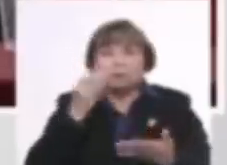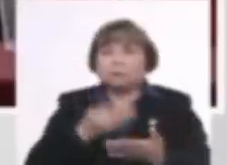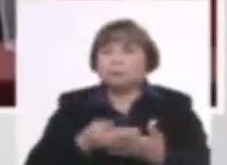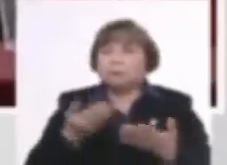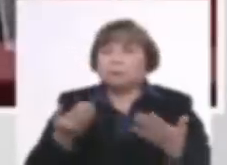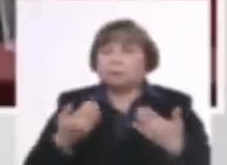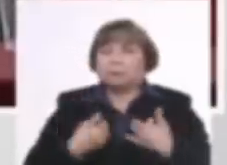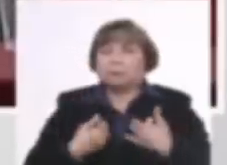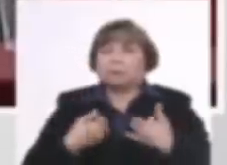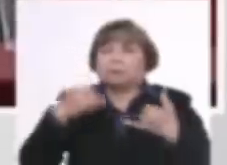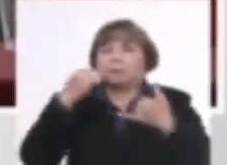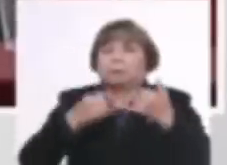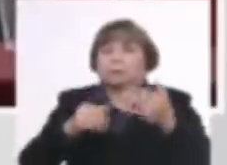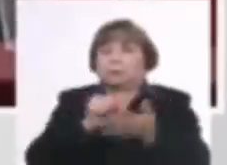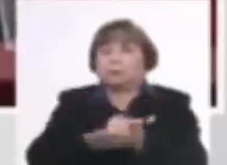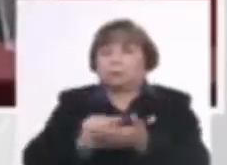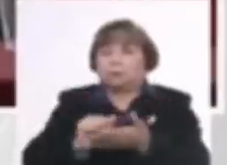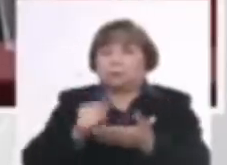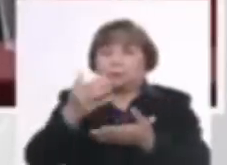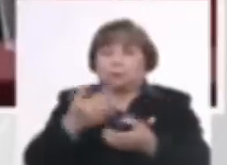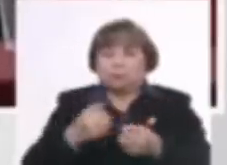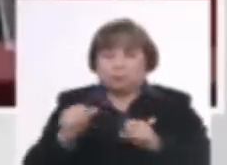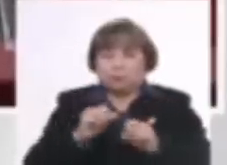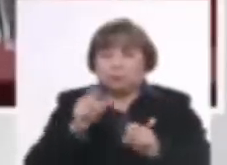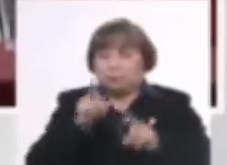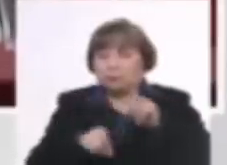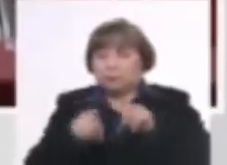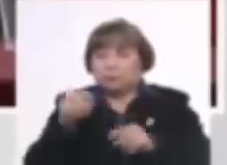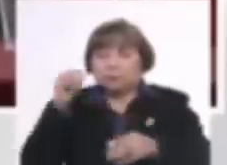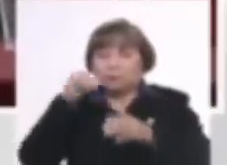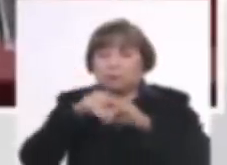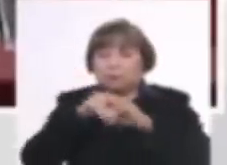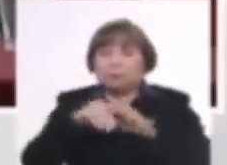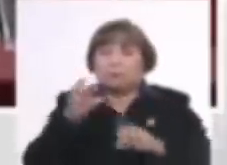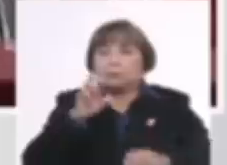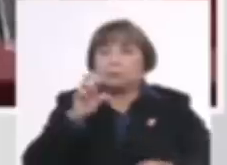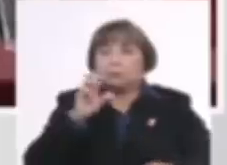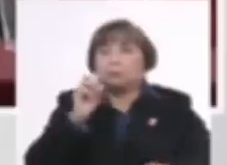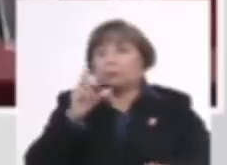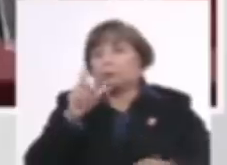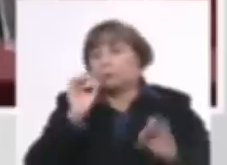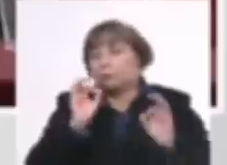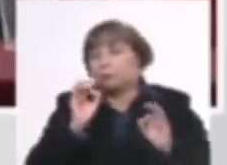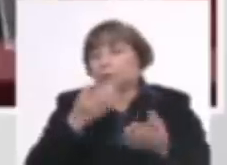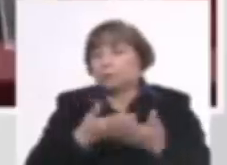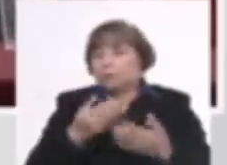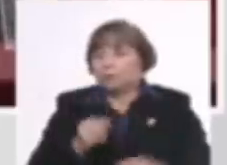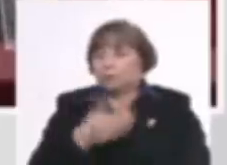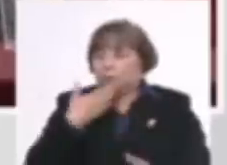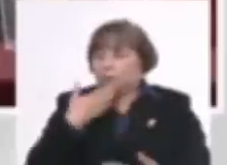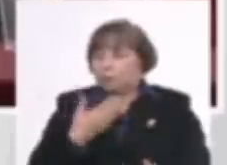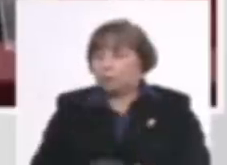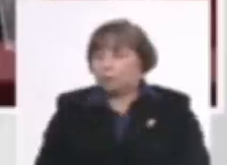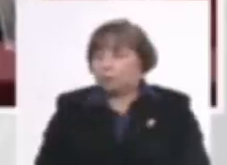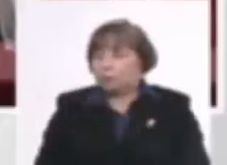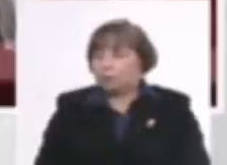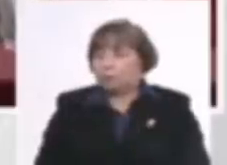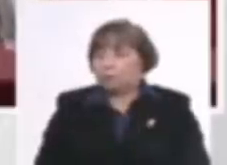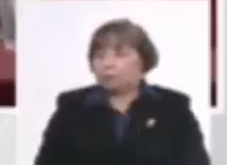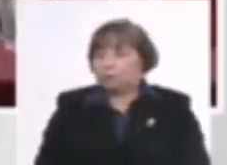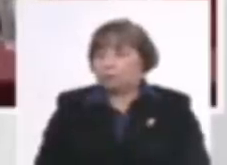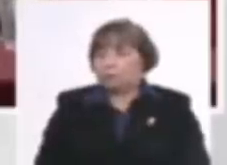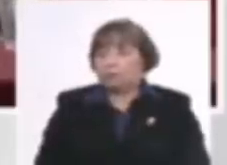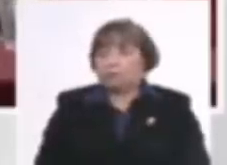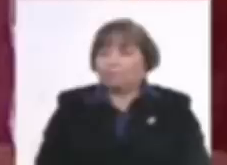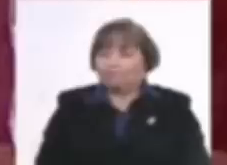través suyo, si es que ella en los últimos meses ha realizado algunos depósitos en dólares y si podría precisar los montos. Muchas gracias. Para que